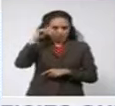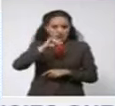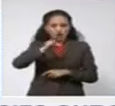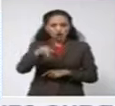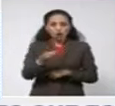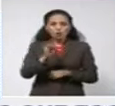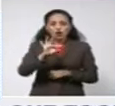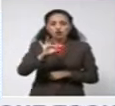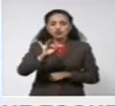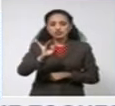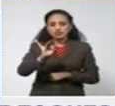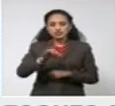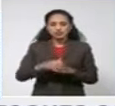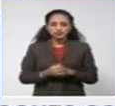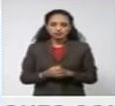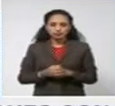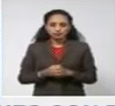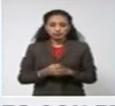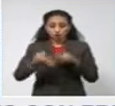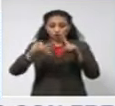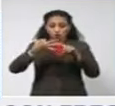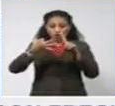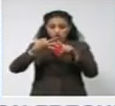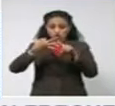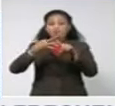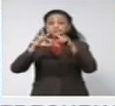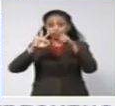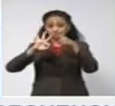6,87 y Mayabeque con una tasa de